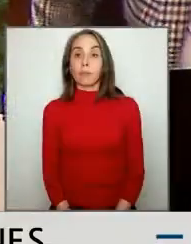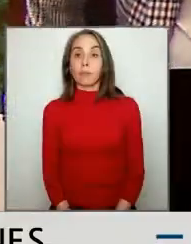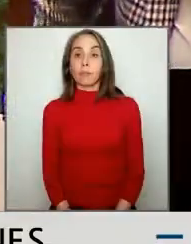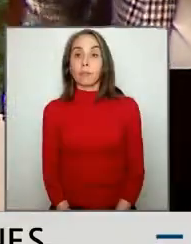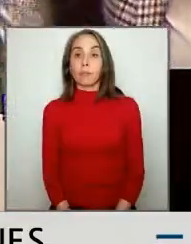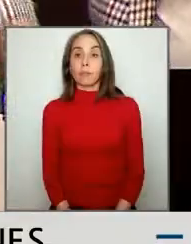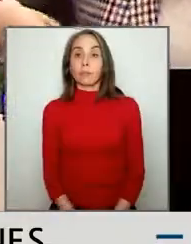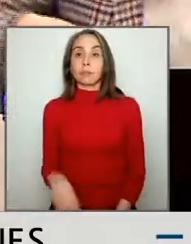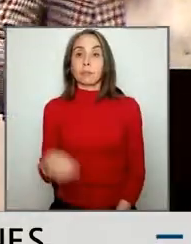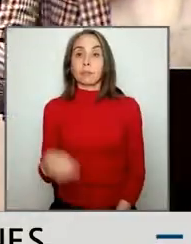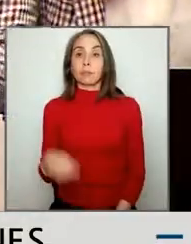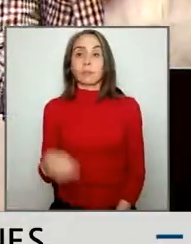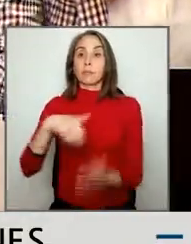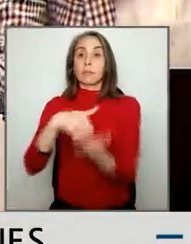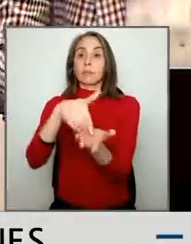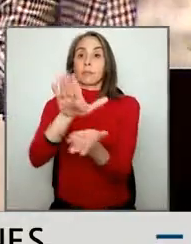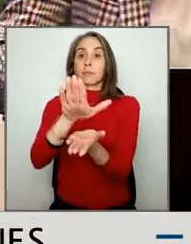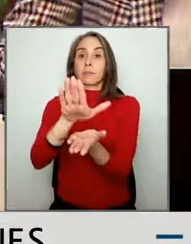rechazado